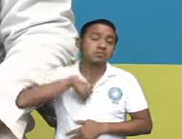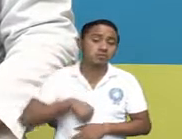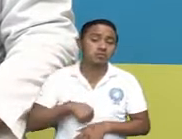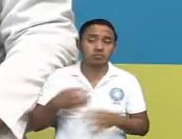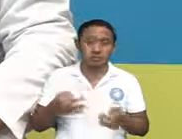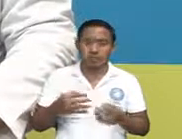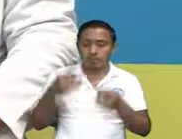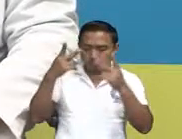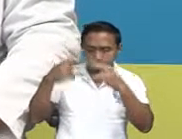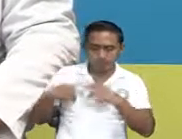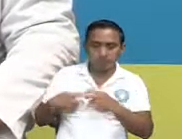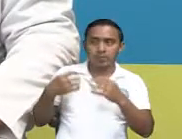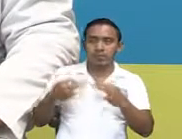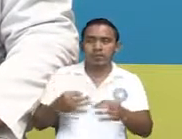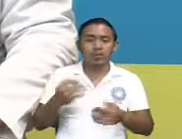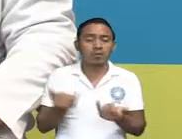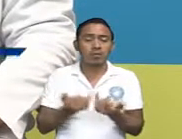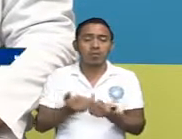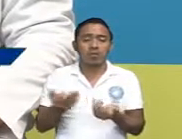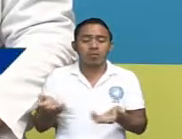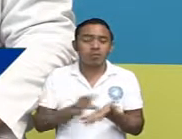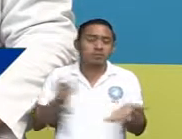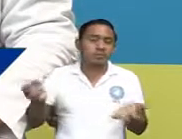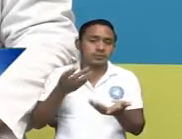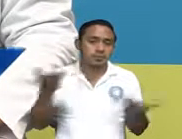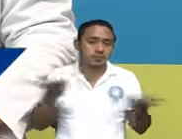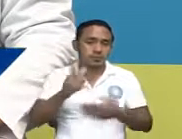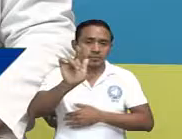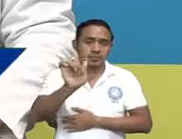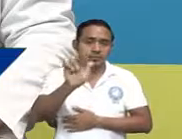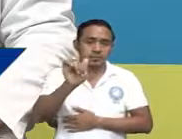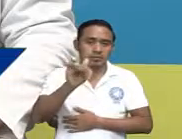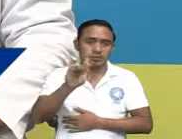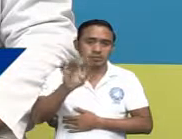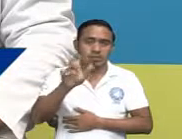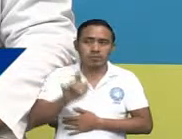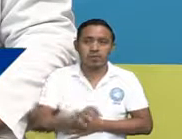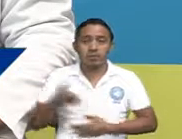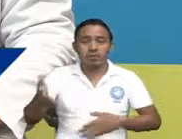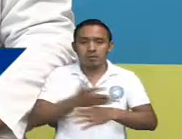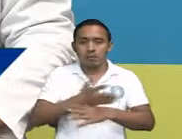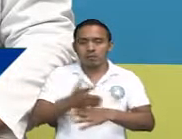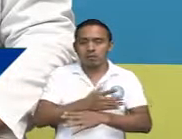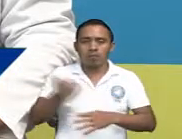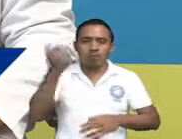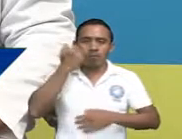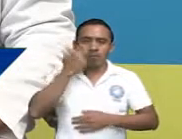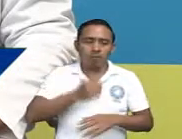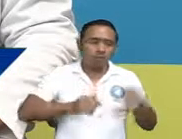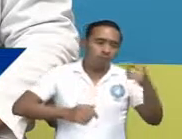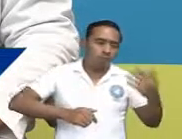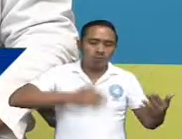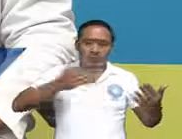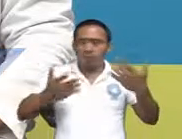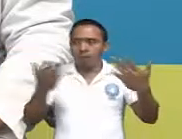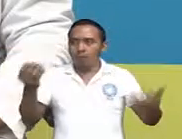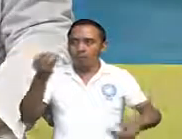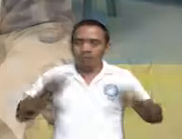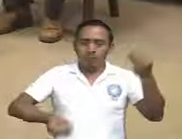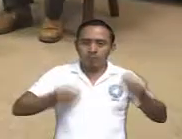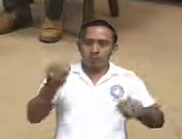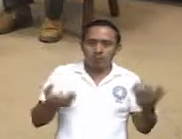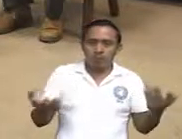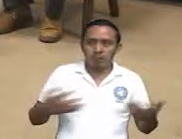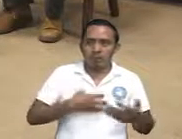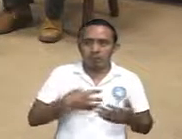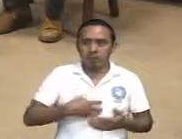el diagnóstico como para el tratamiento también. Me imagino que esta enfermedad es muy distinta de un paciente a otro, tiene sí. que ver con